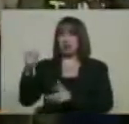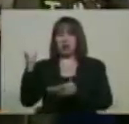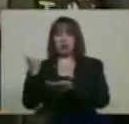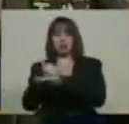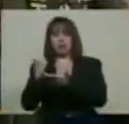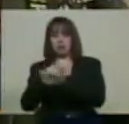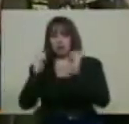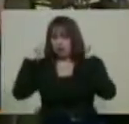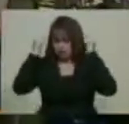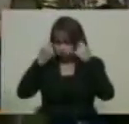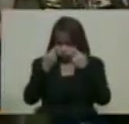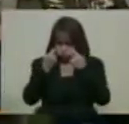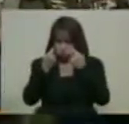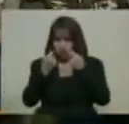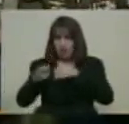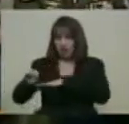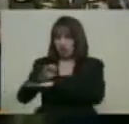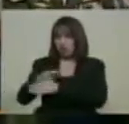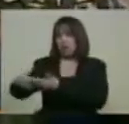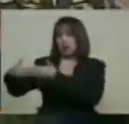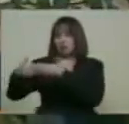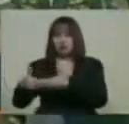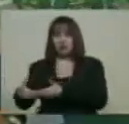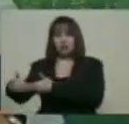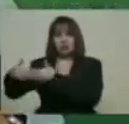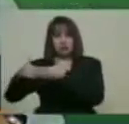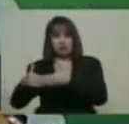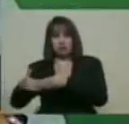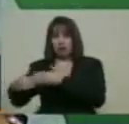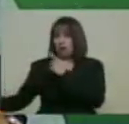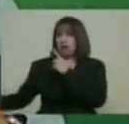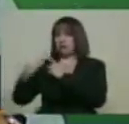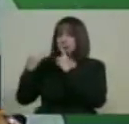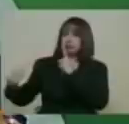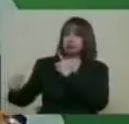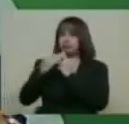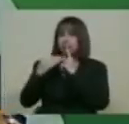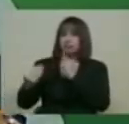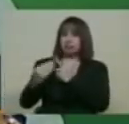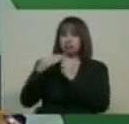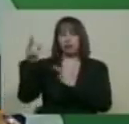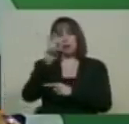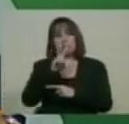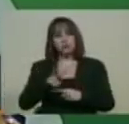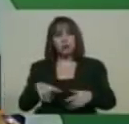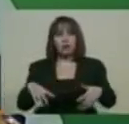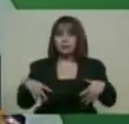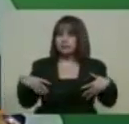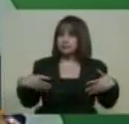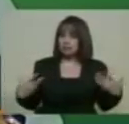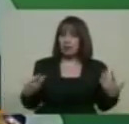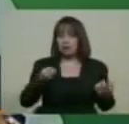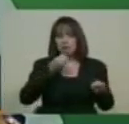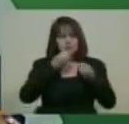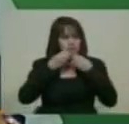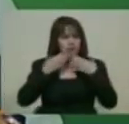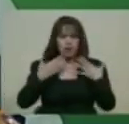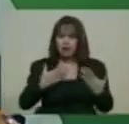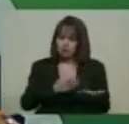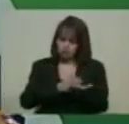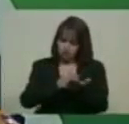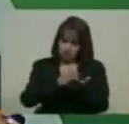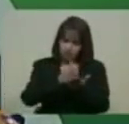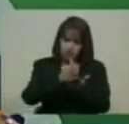Klan que gobiernan los Estados Unidos y que agreden a Venezuela. Así que es muy hermoso el camino, es